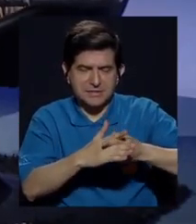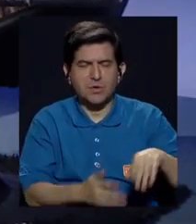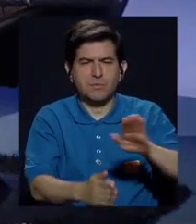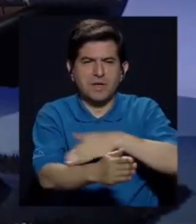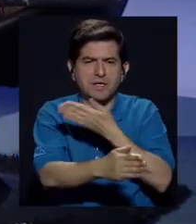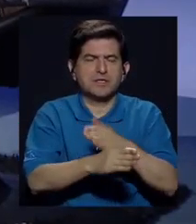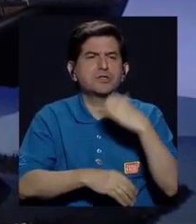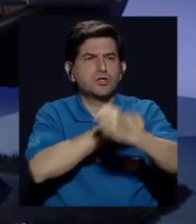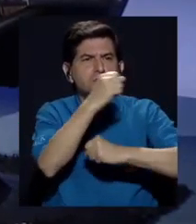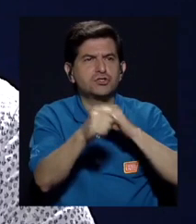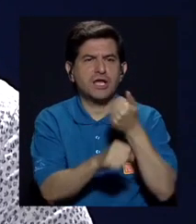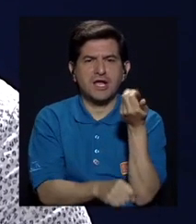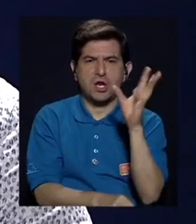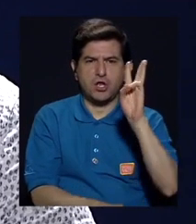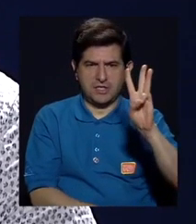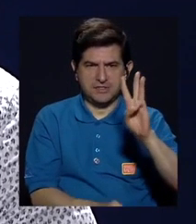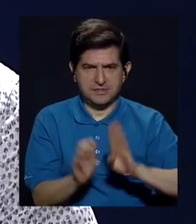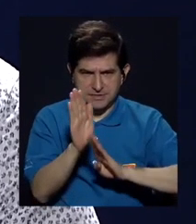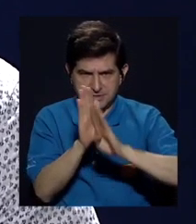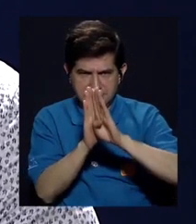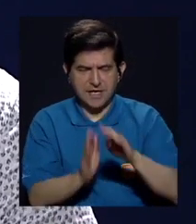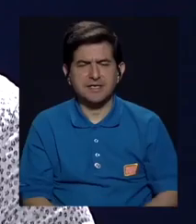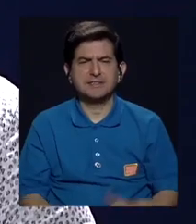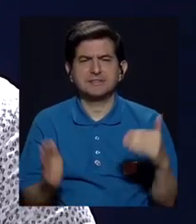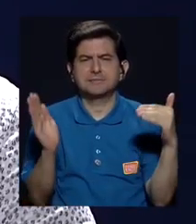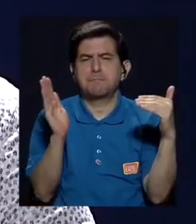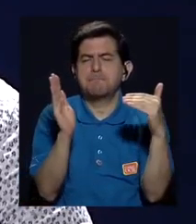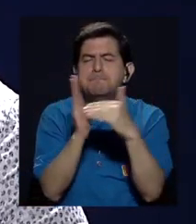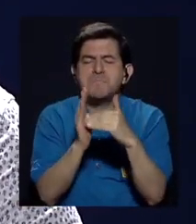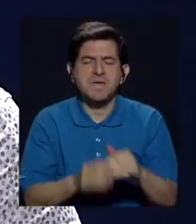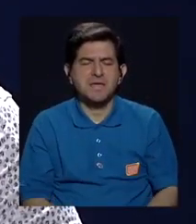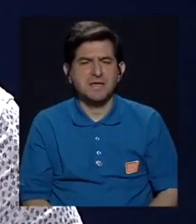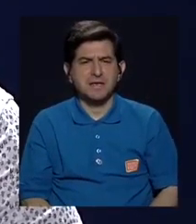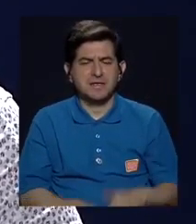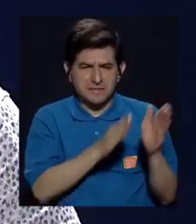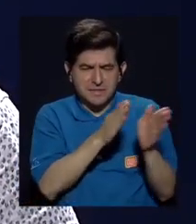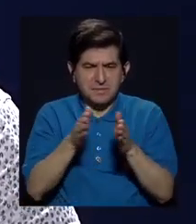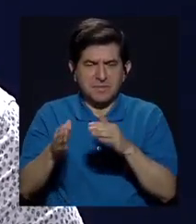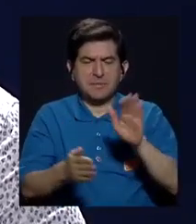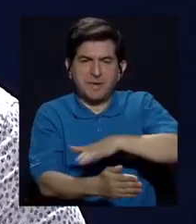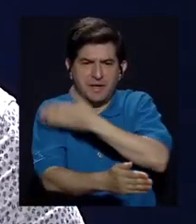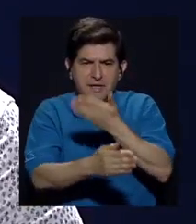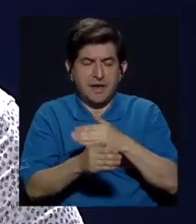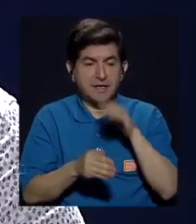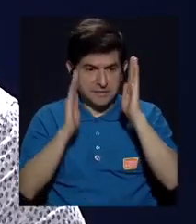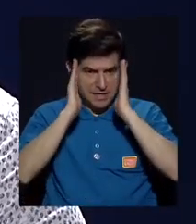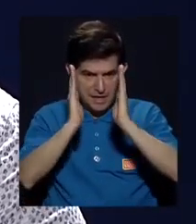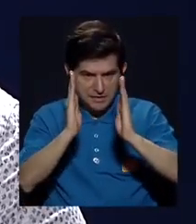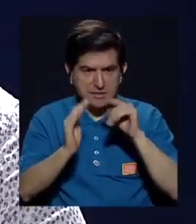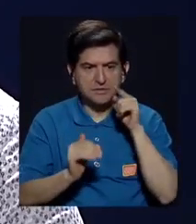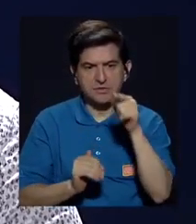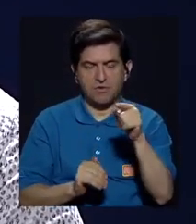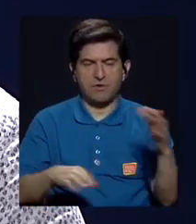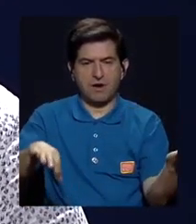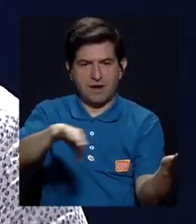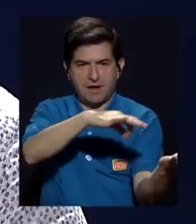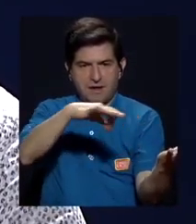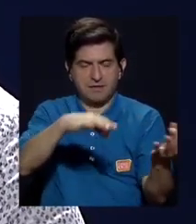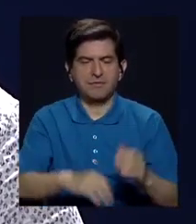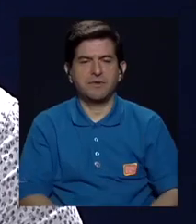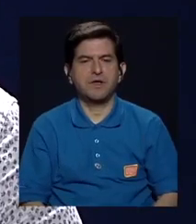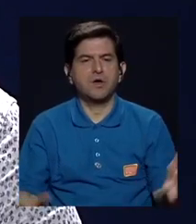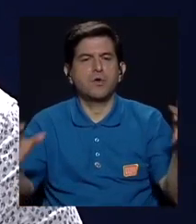desde el siglo XVI. Miles de compositores han dedicado música a este instrumento. Es un instrumento que se liga